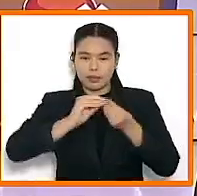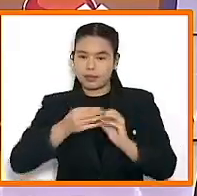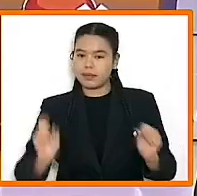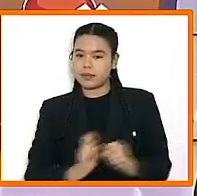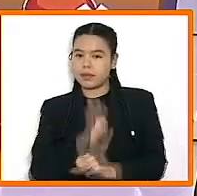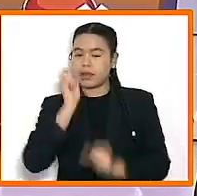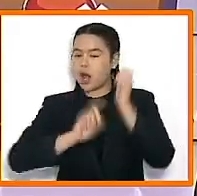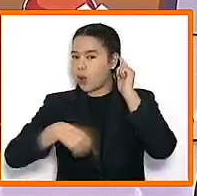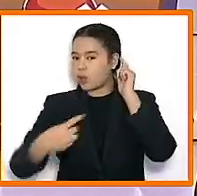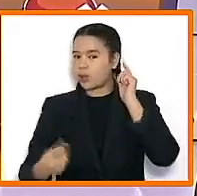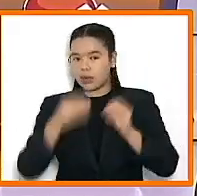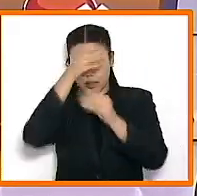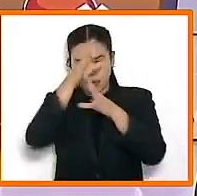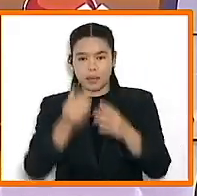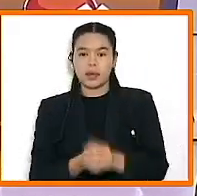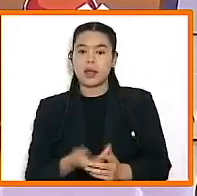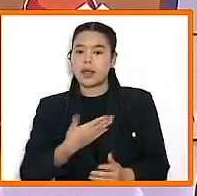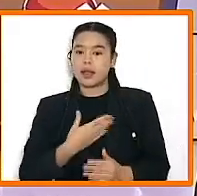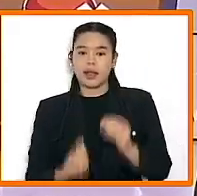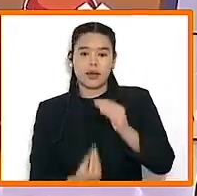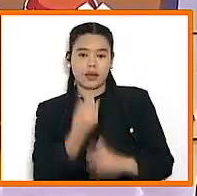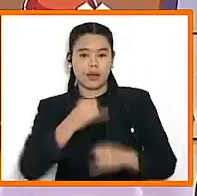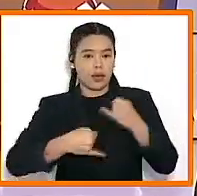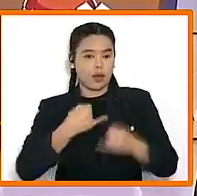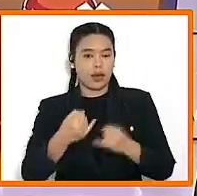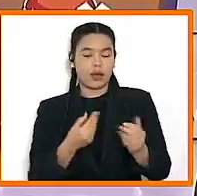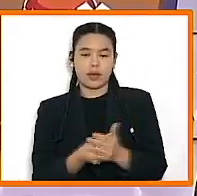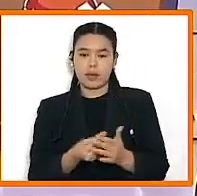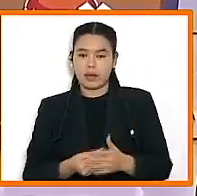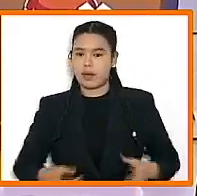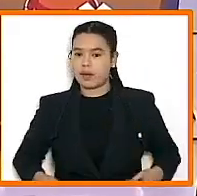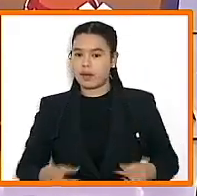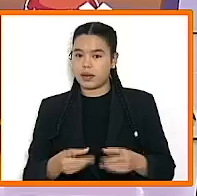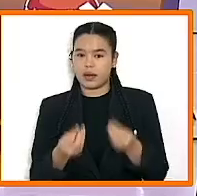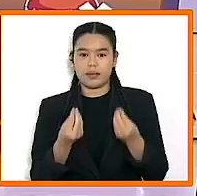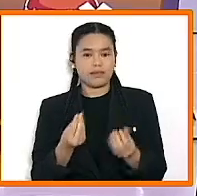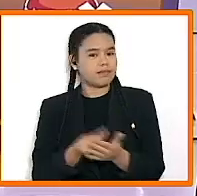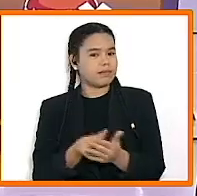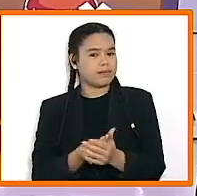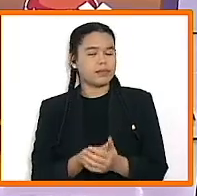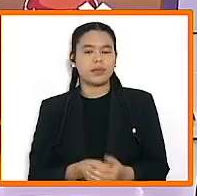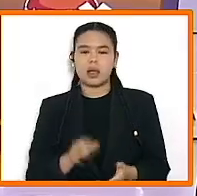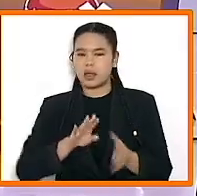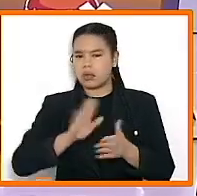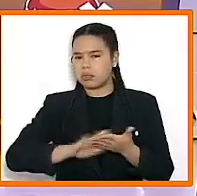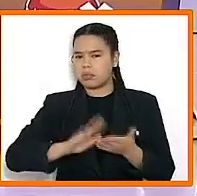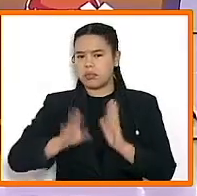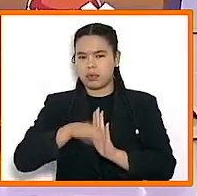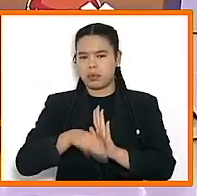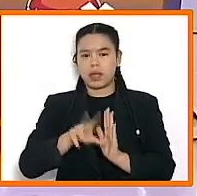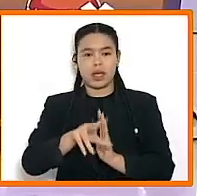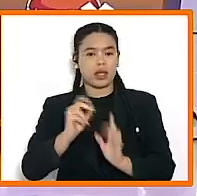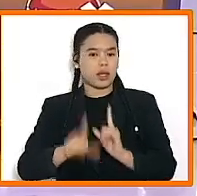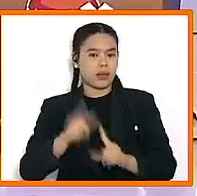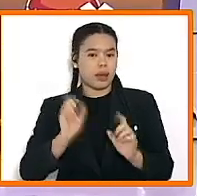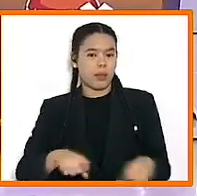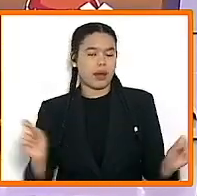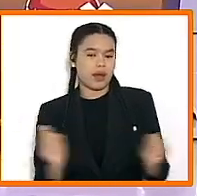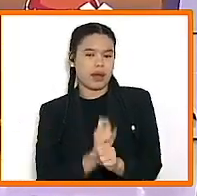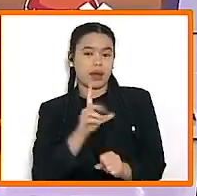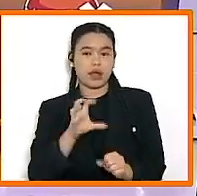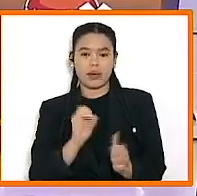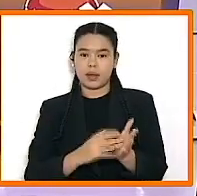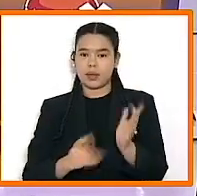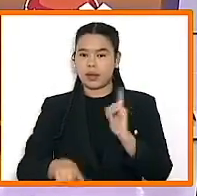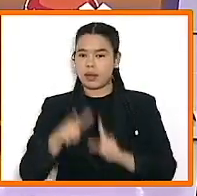ganador para diaria, te comento que ya tenemos nuestro nuevo juego de Instacash Dinero a Montones, que con una inversión de 30 lempiras te puedes ganar hasta 50 mil